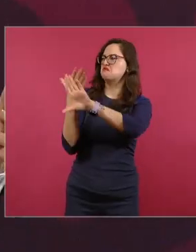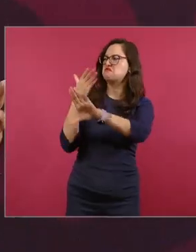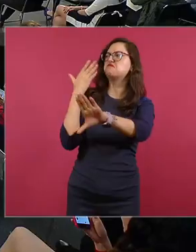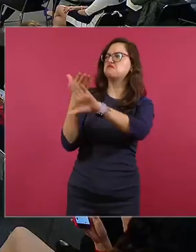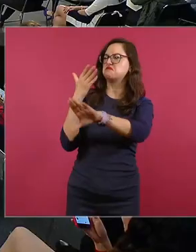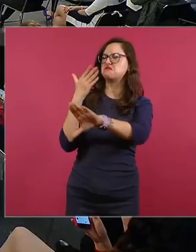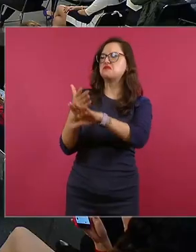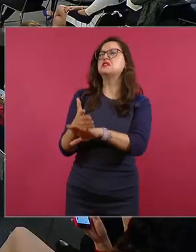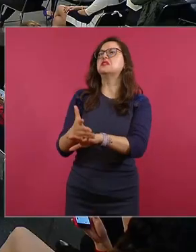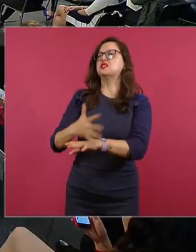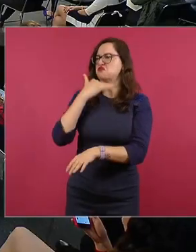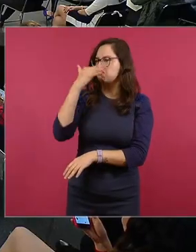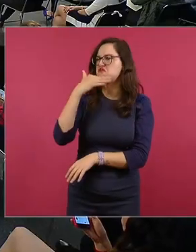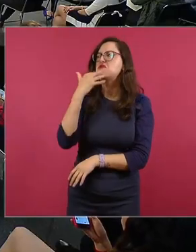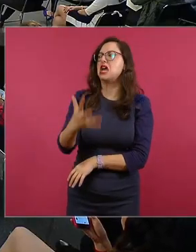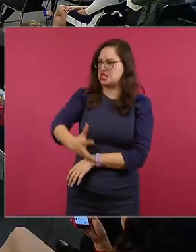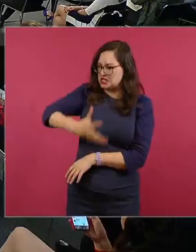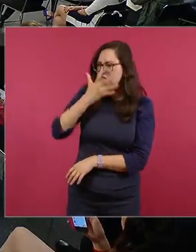pero sucia